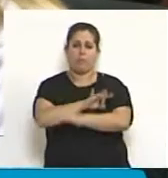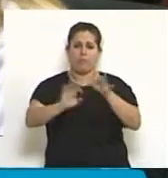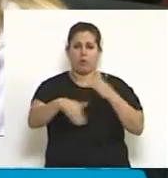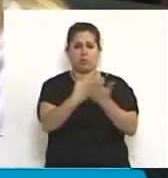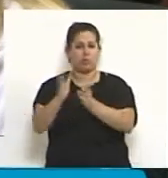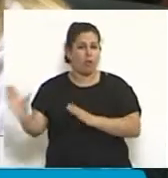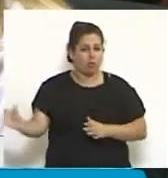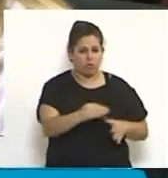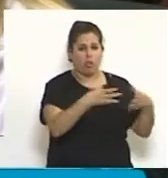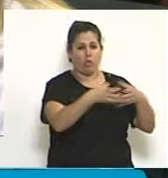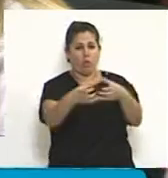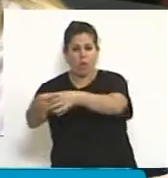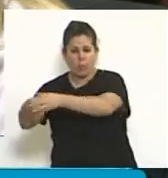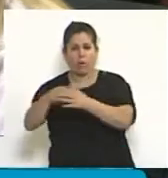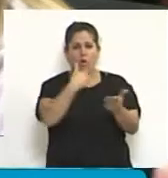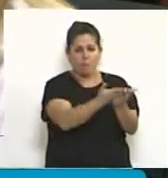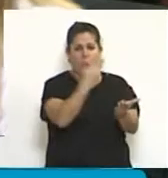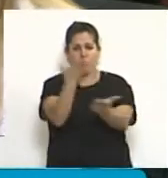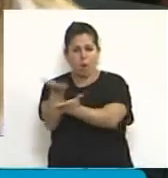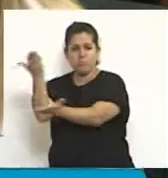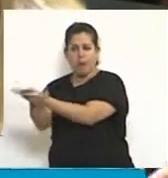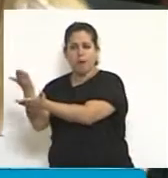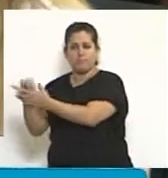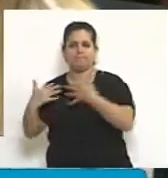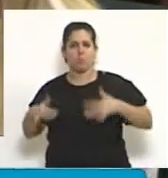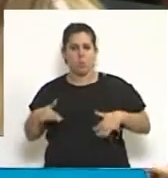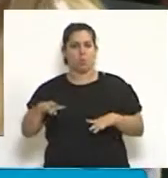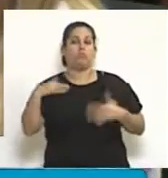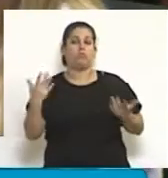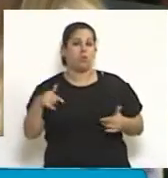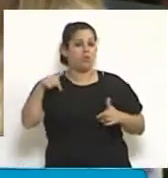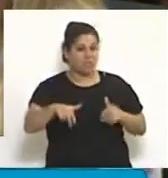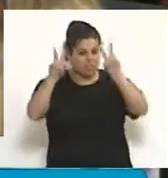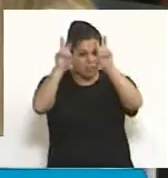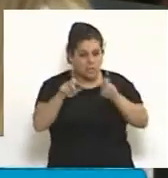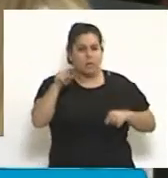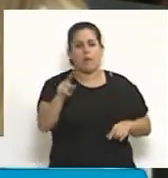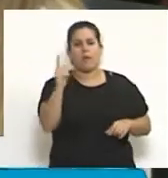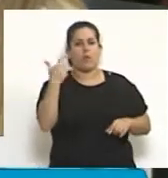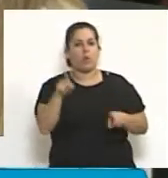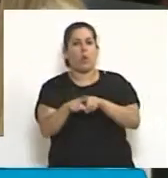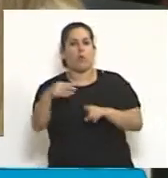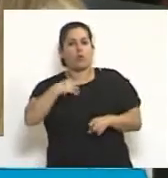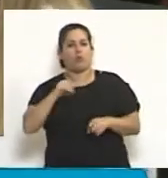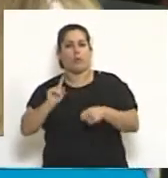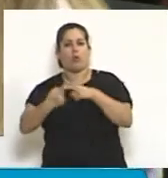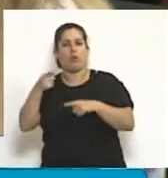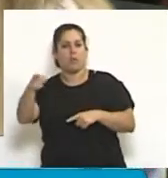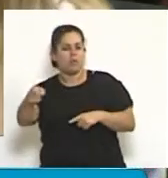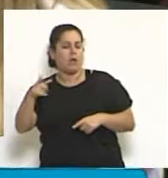los bloques tienen proyectos. Sin embargo, parece que este tipo de cuestiones no tienen cabida en la voluntad